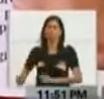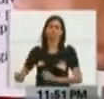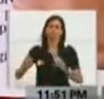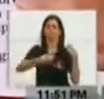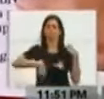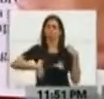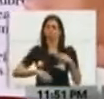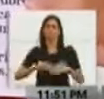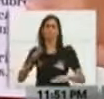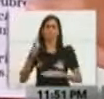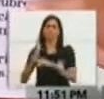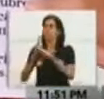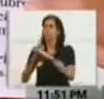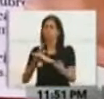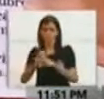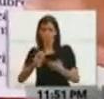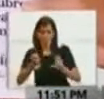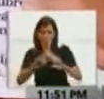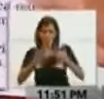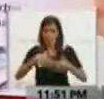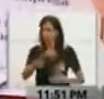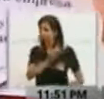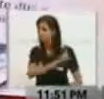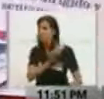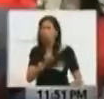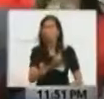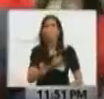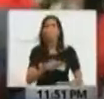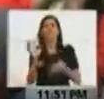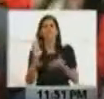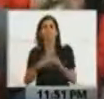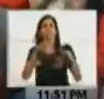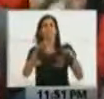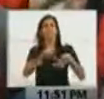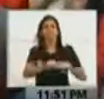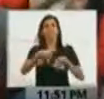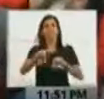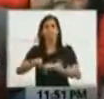parar todas las privatizaciones y a recuperar las empresas para los venezolanos.